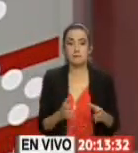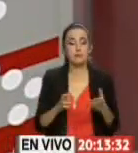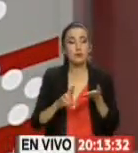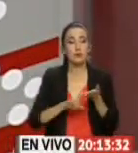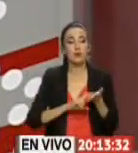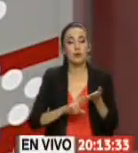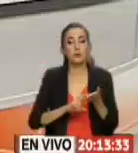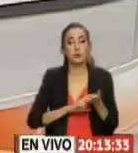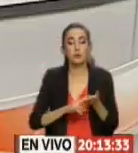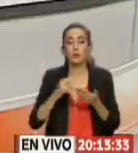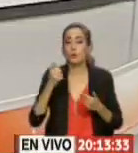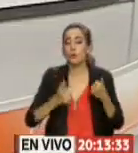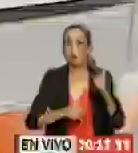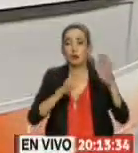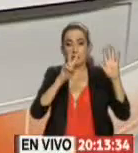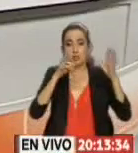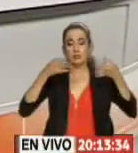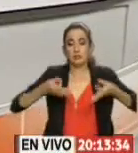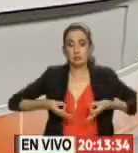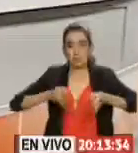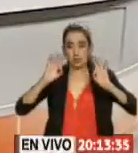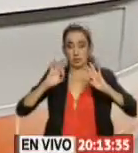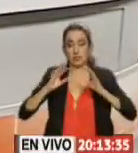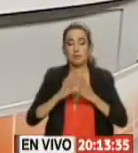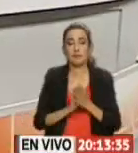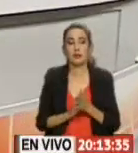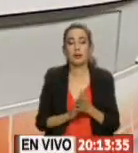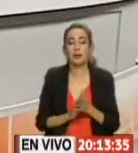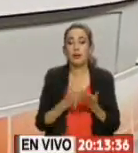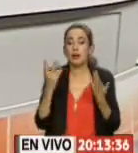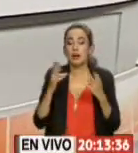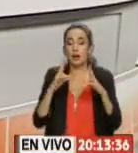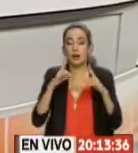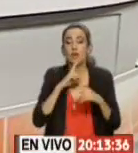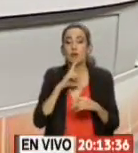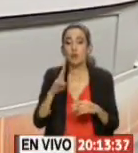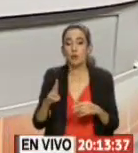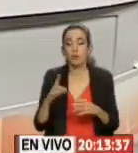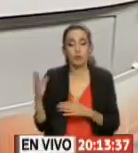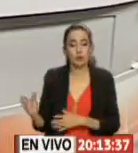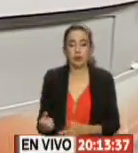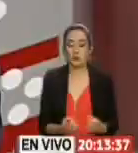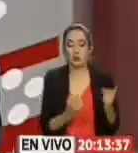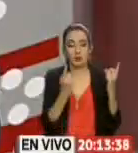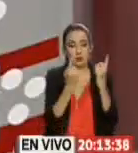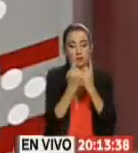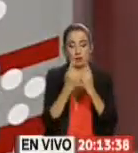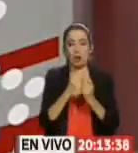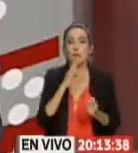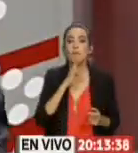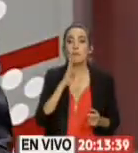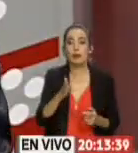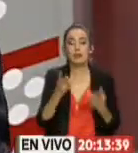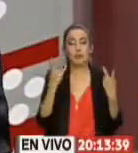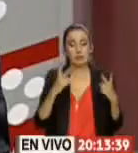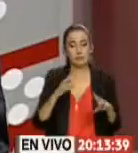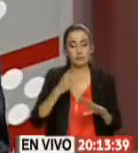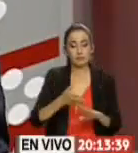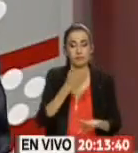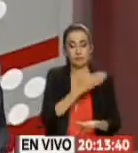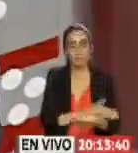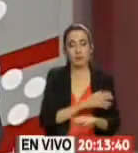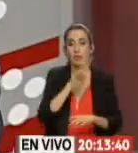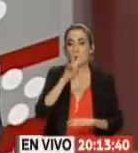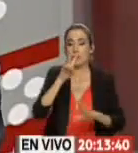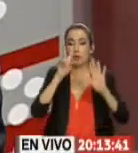se llevó a cabo el 7 de febrero en Montevideo, Uruguay. En Montevideo, así es. Y el segundo encuentro en la ciudad de Bruselas, en Bélgica, el pasado 28